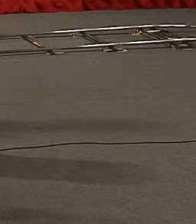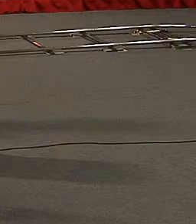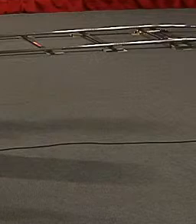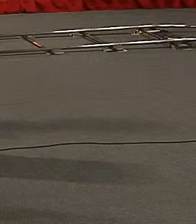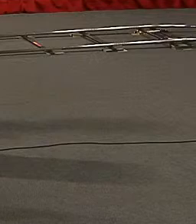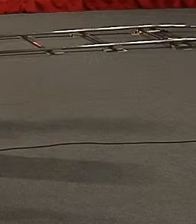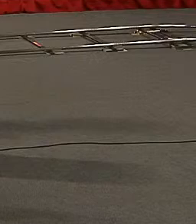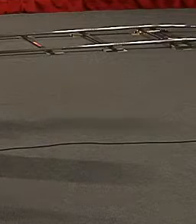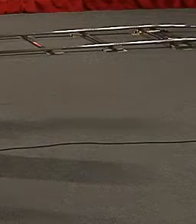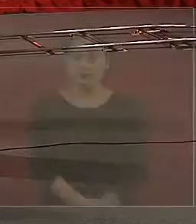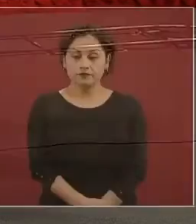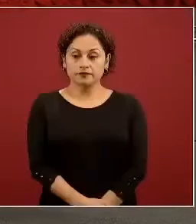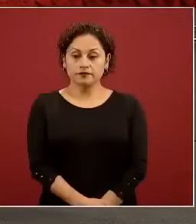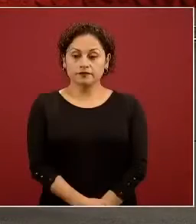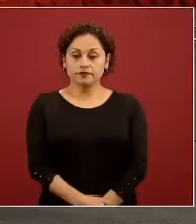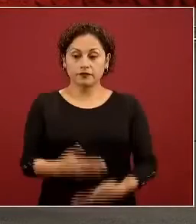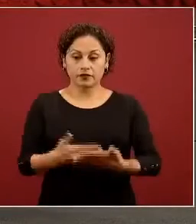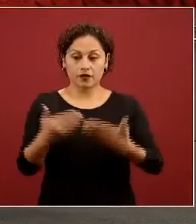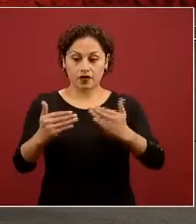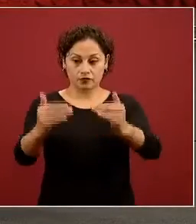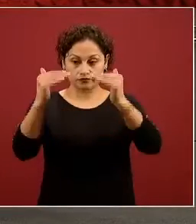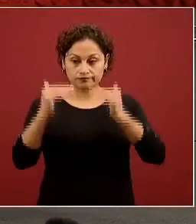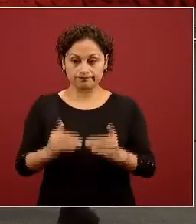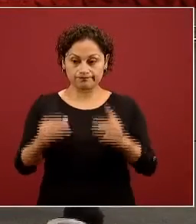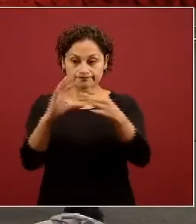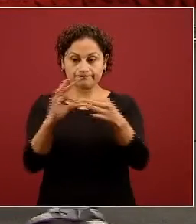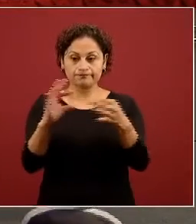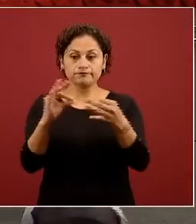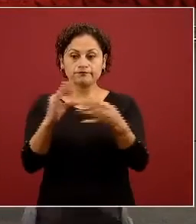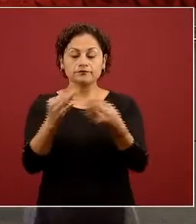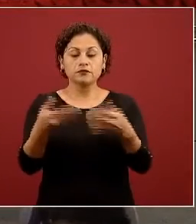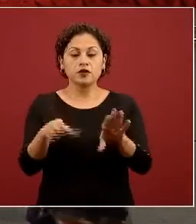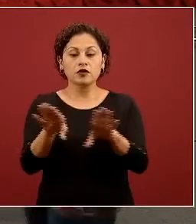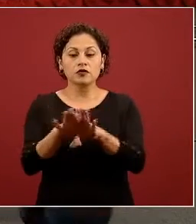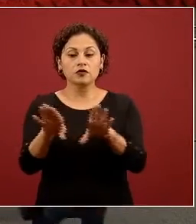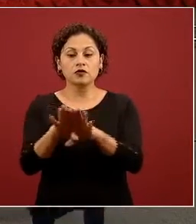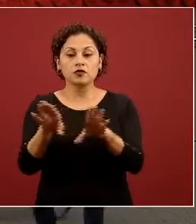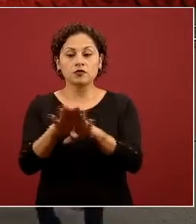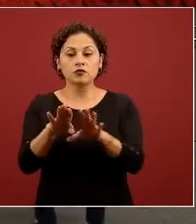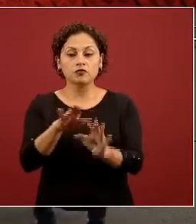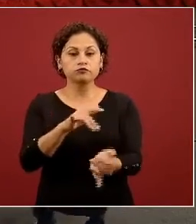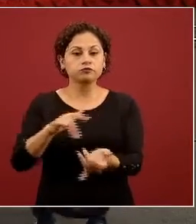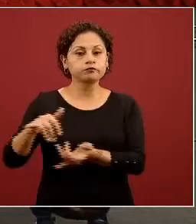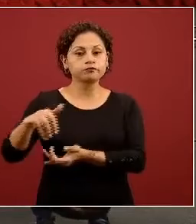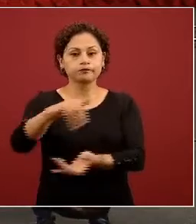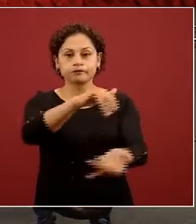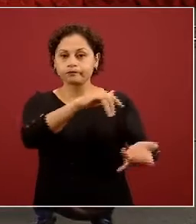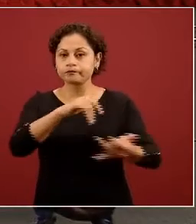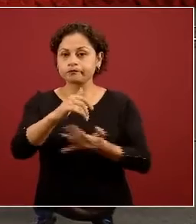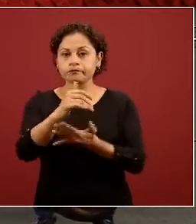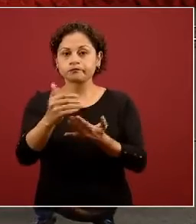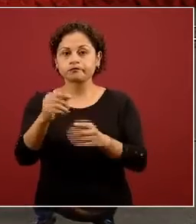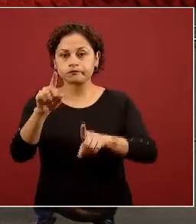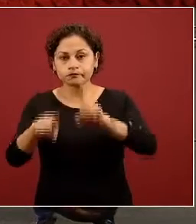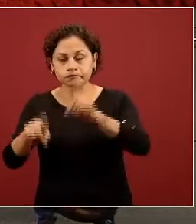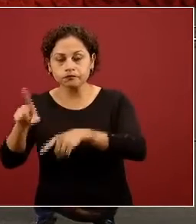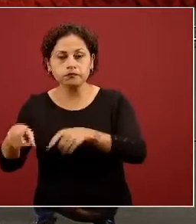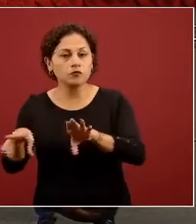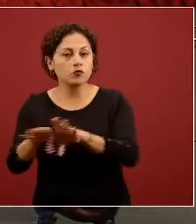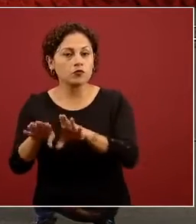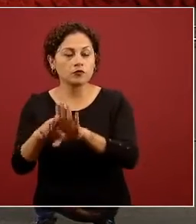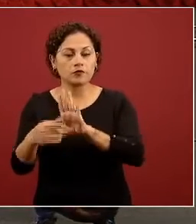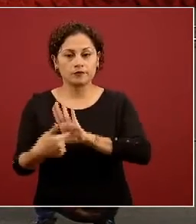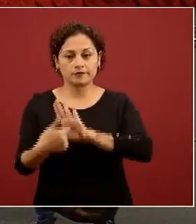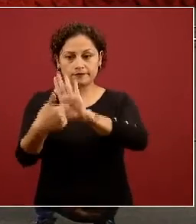a continuar con el informe de movilidad. Después del informe de movilidad que presentará el doctor Ricardo Cortés Alcalá, tenemos